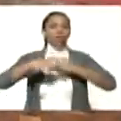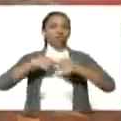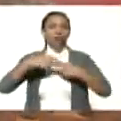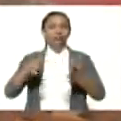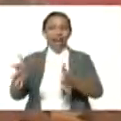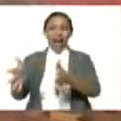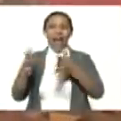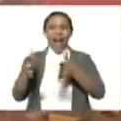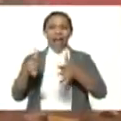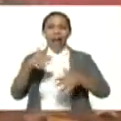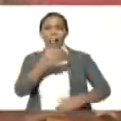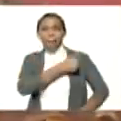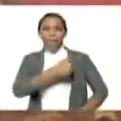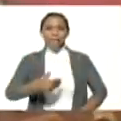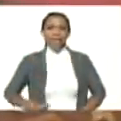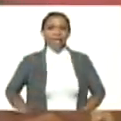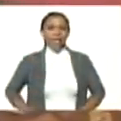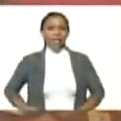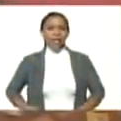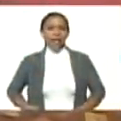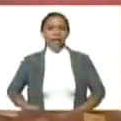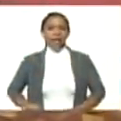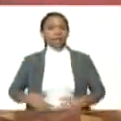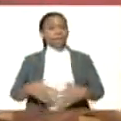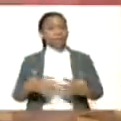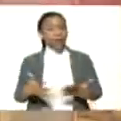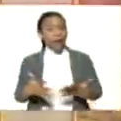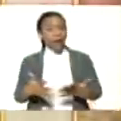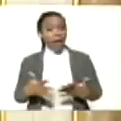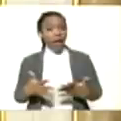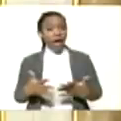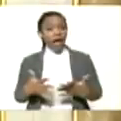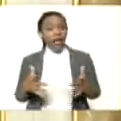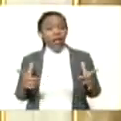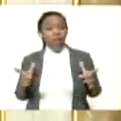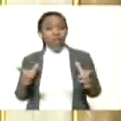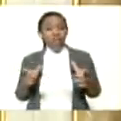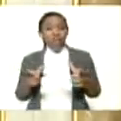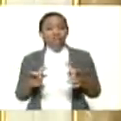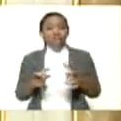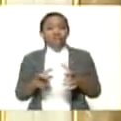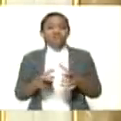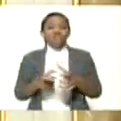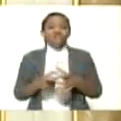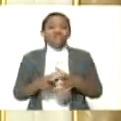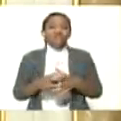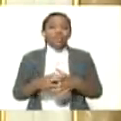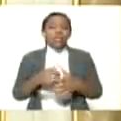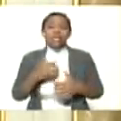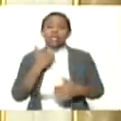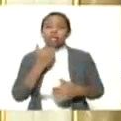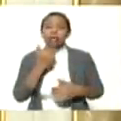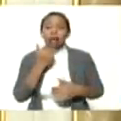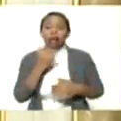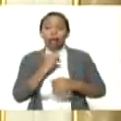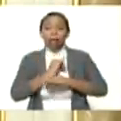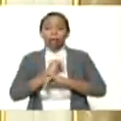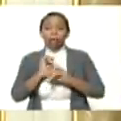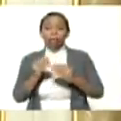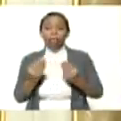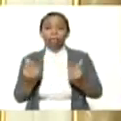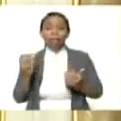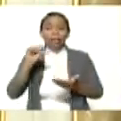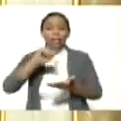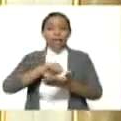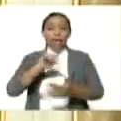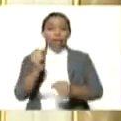ganar la presidencia de la extinta y ya desaparecida Central de Trabajadores de